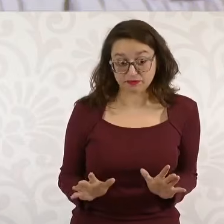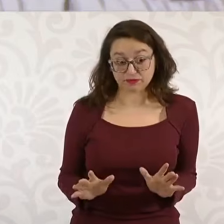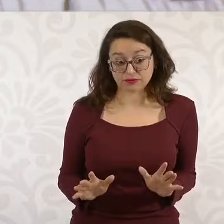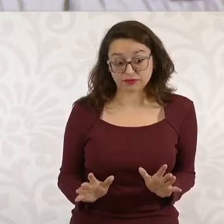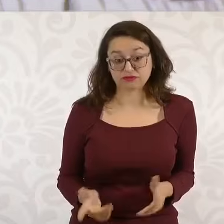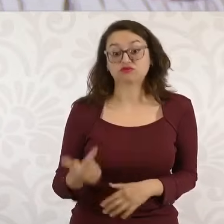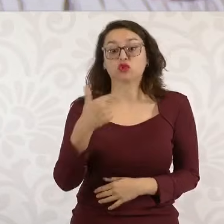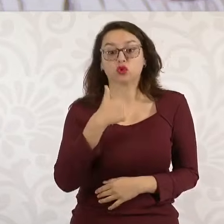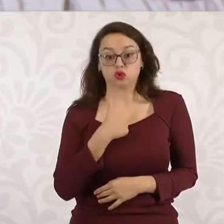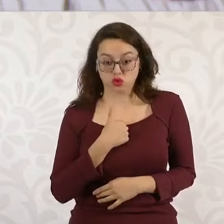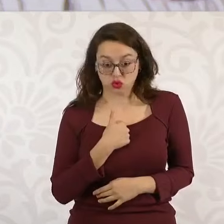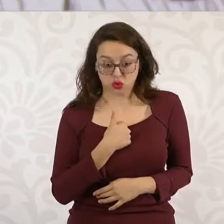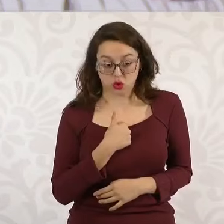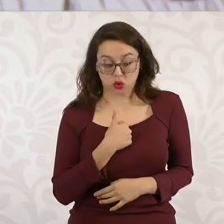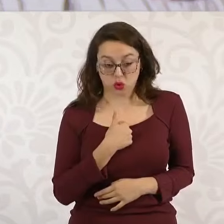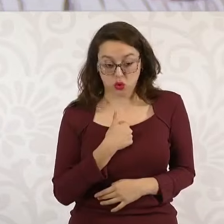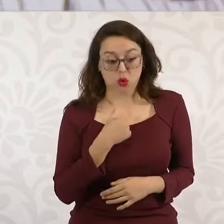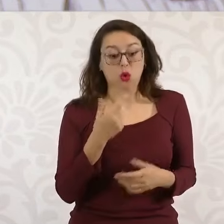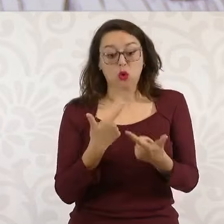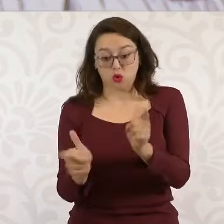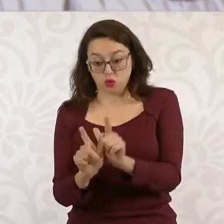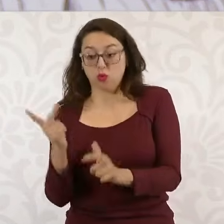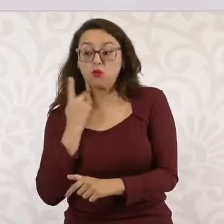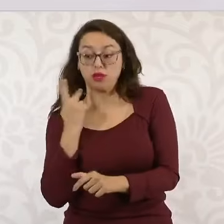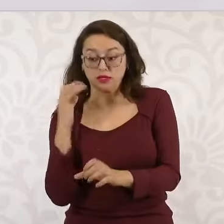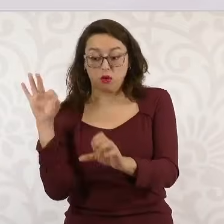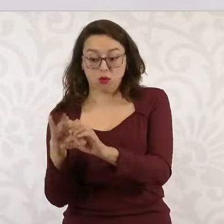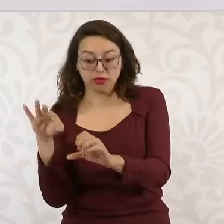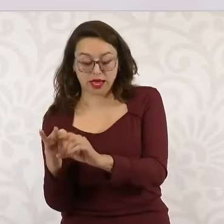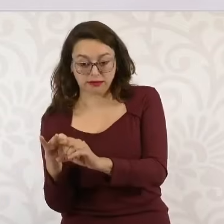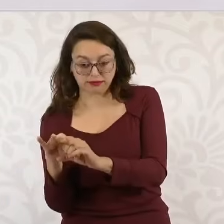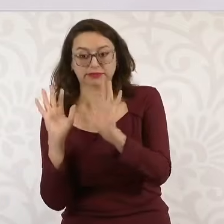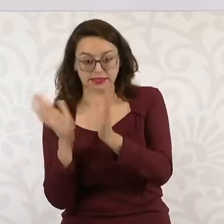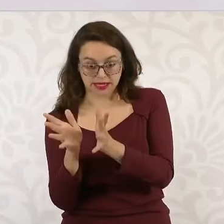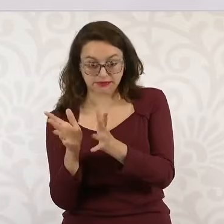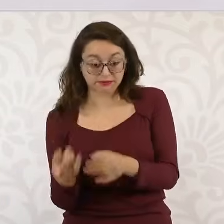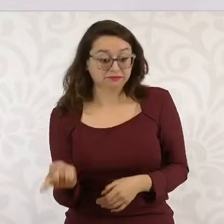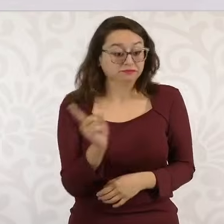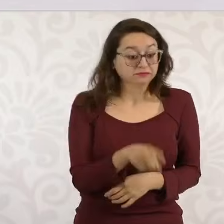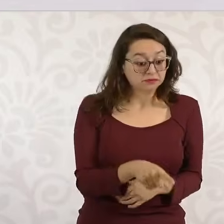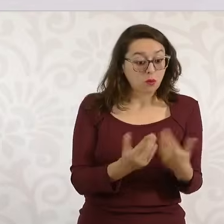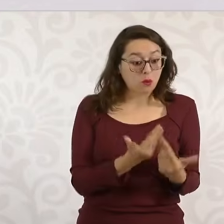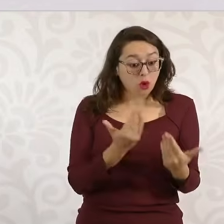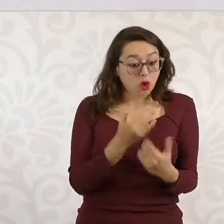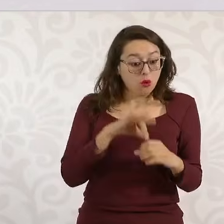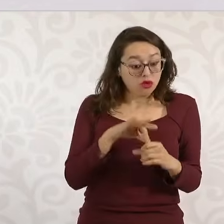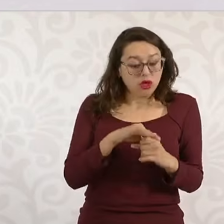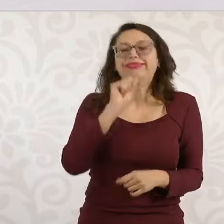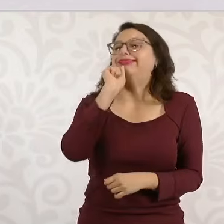voté por un partido político, también voy a votar por el que corresponde a la representación proporcional.